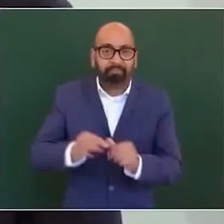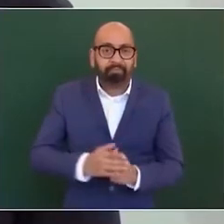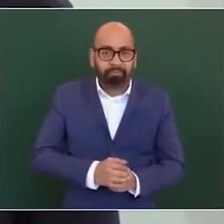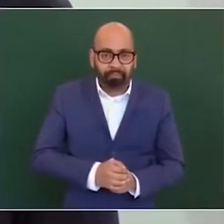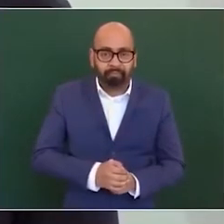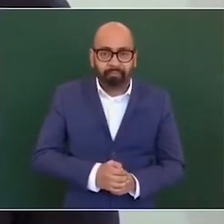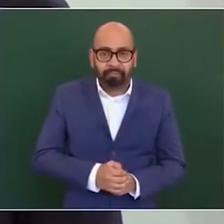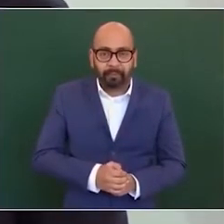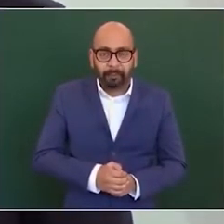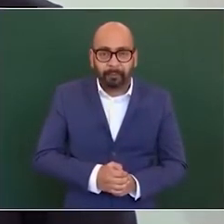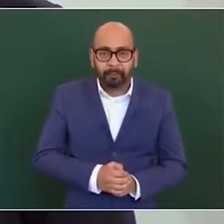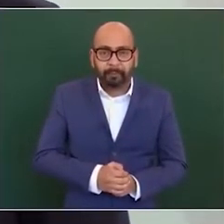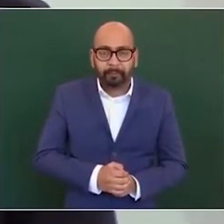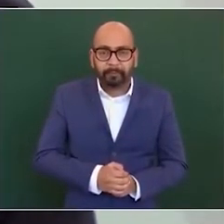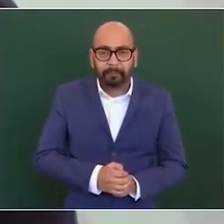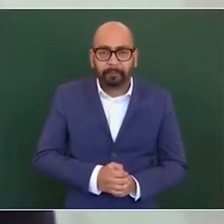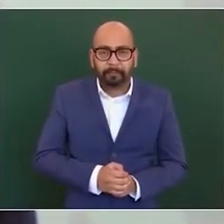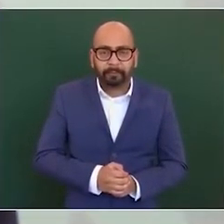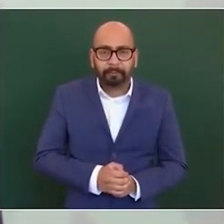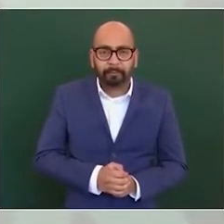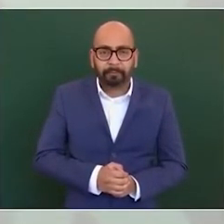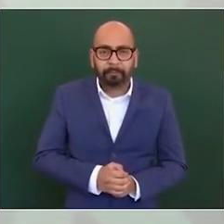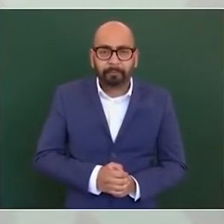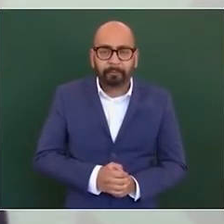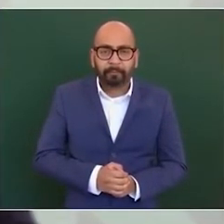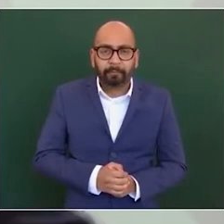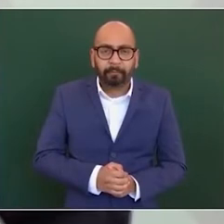son capaces de